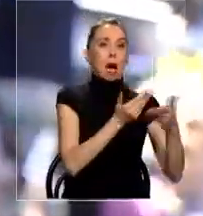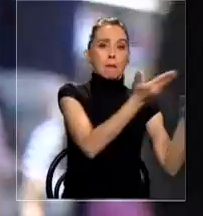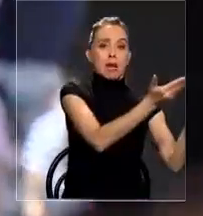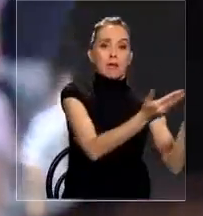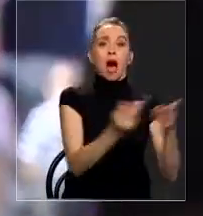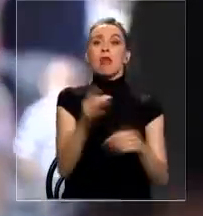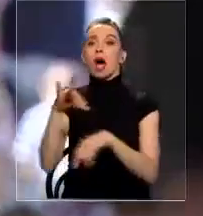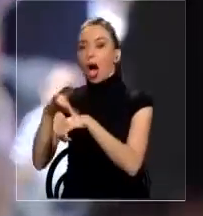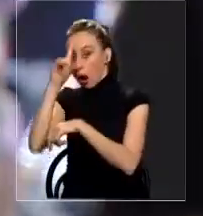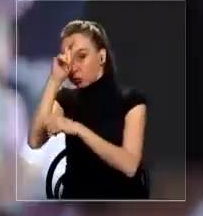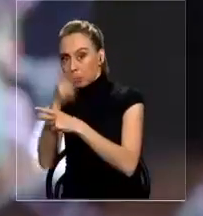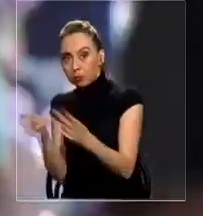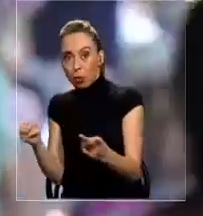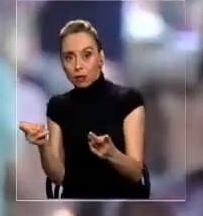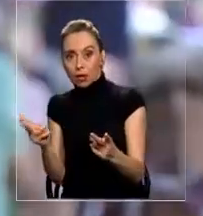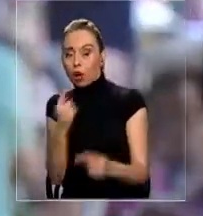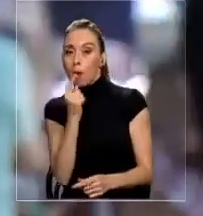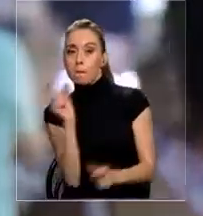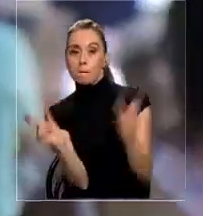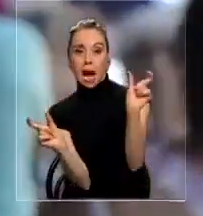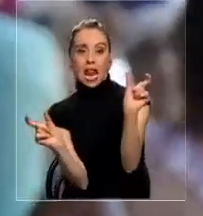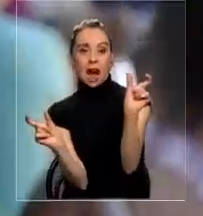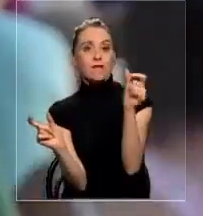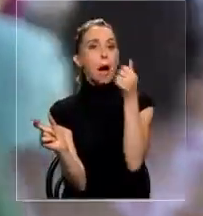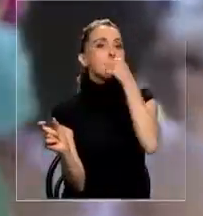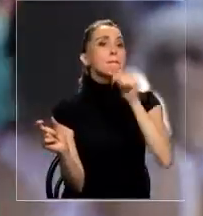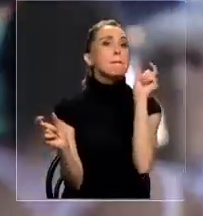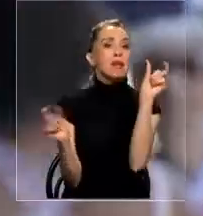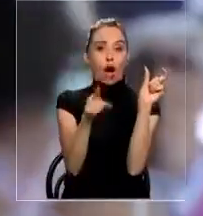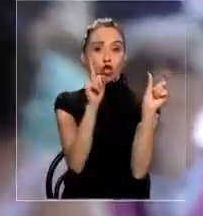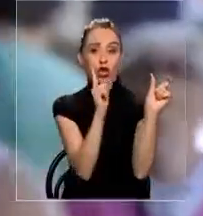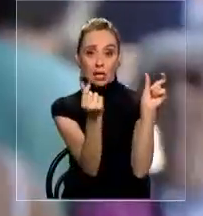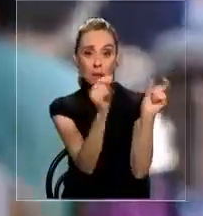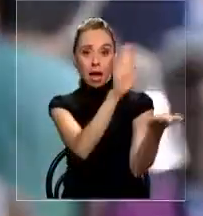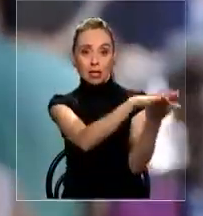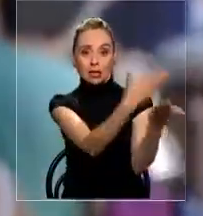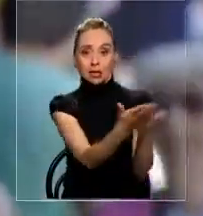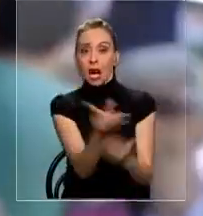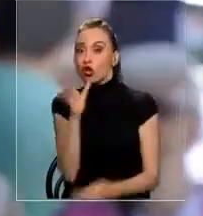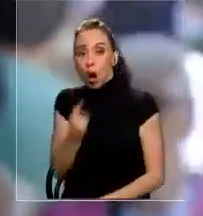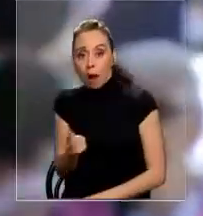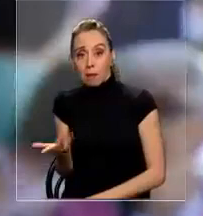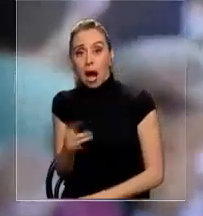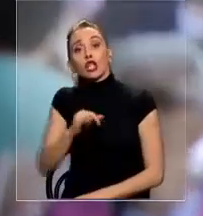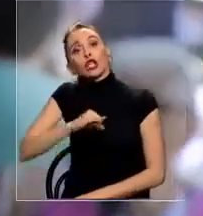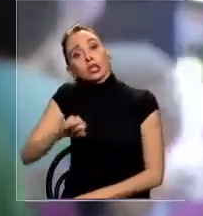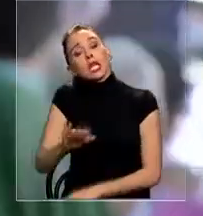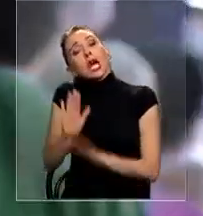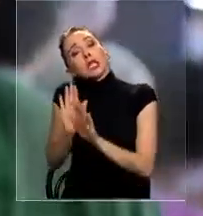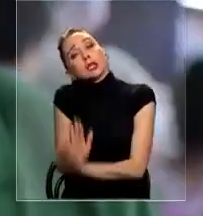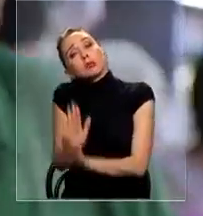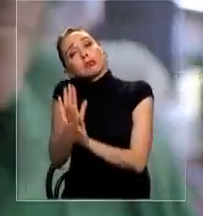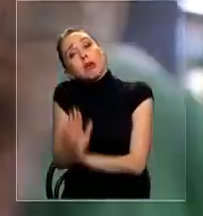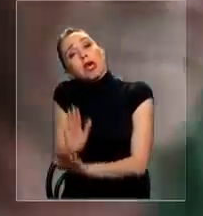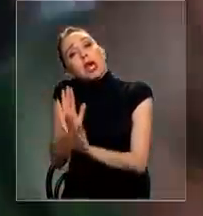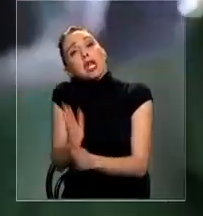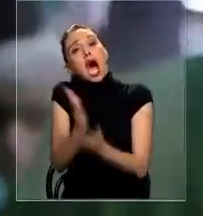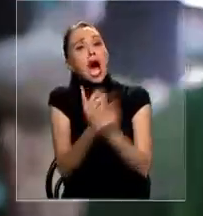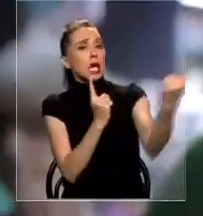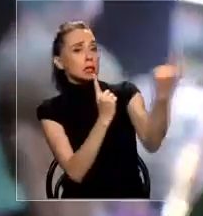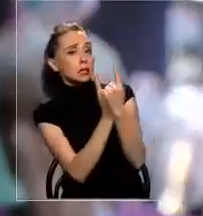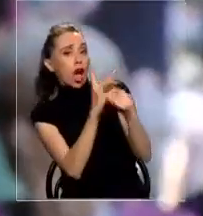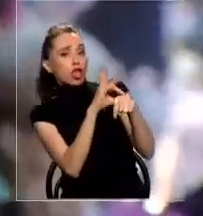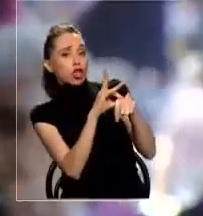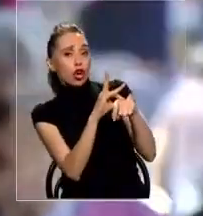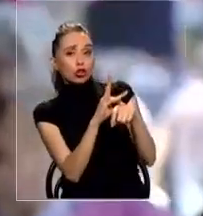pública. Y te lo dice la palabra. Privada, si tú tienes plata te sana y si no tienes que seguir esperando hasta que lleguen médicos y